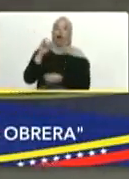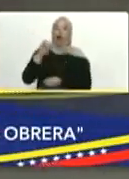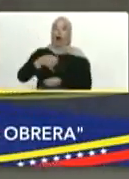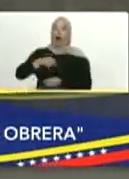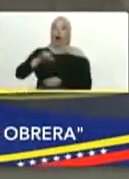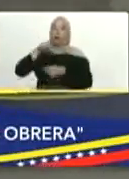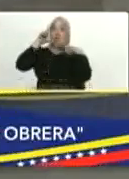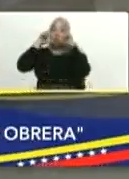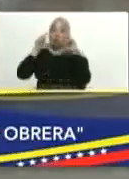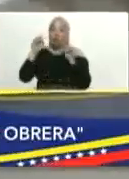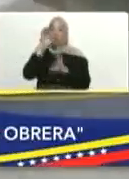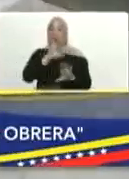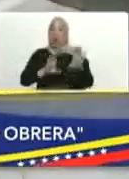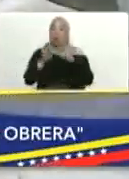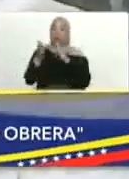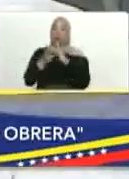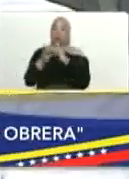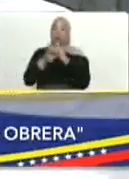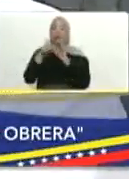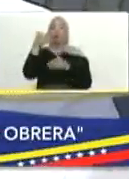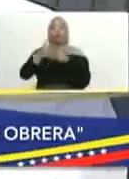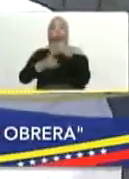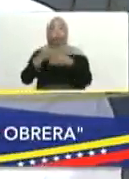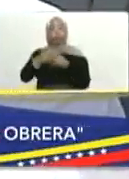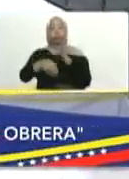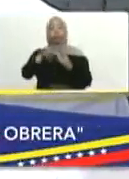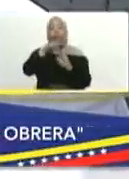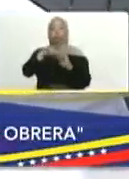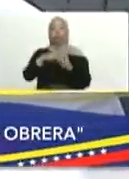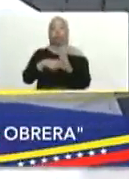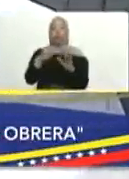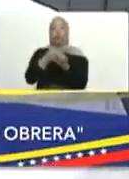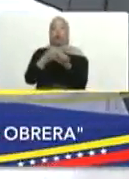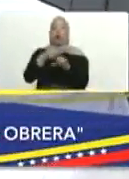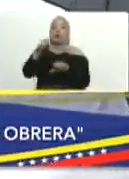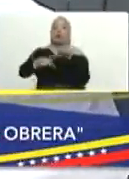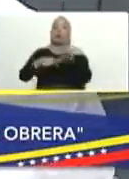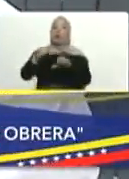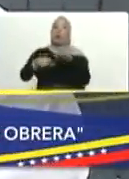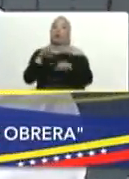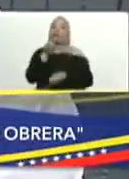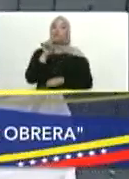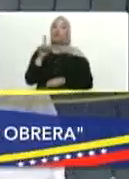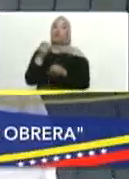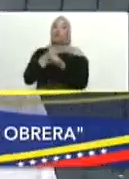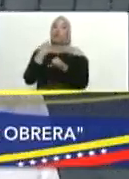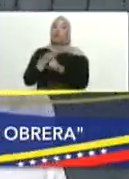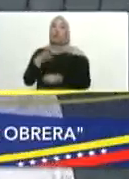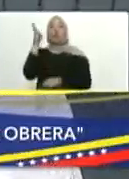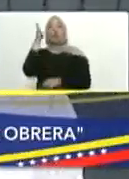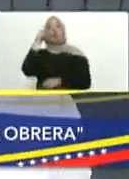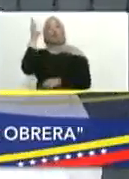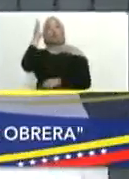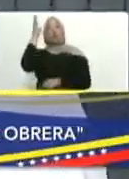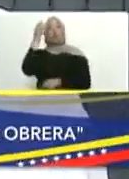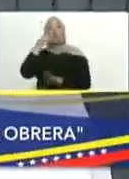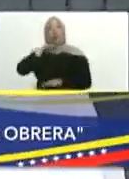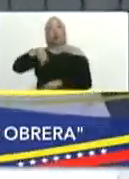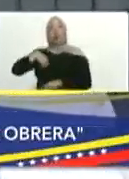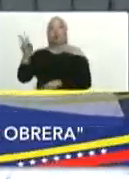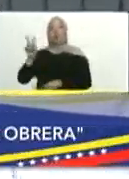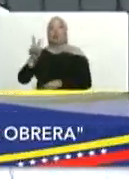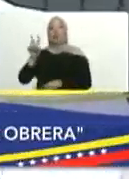profesional metodológica es una clase Obrera del Siglo 21 en La Vanguardia del conocimiento es la que tenemos en